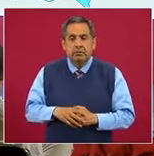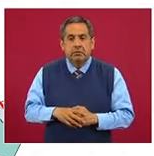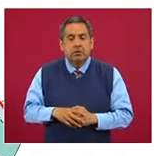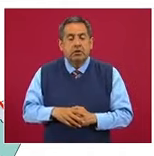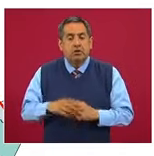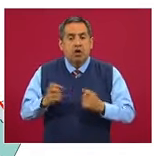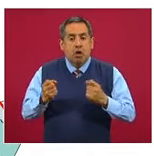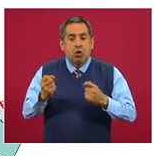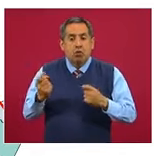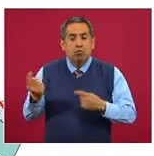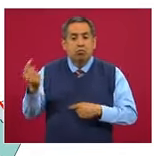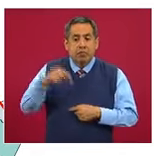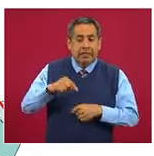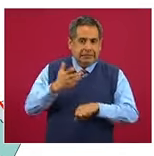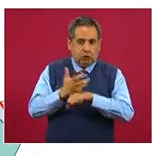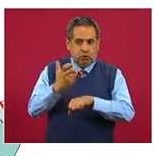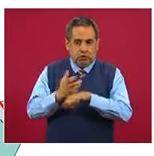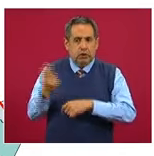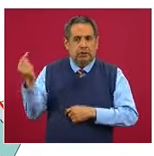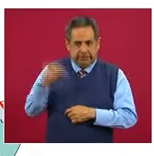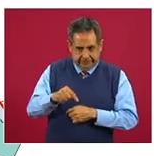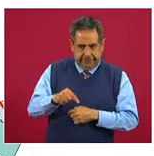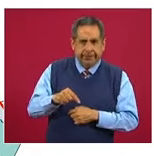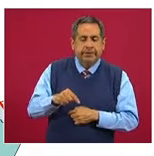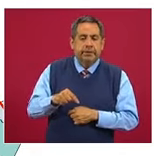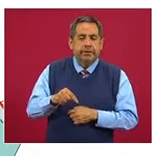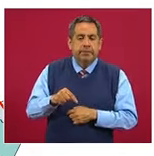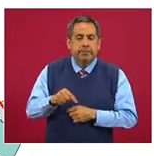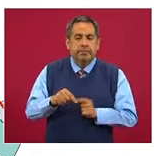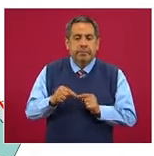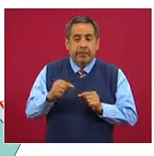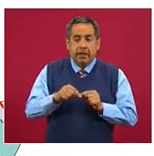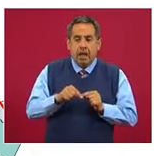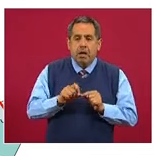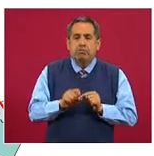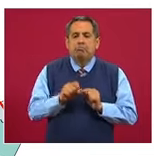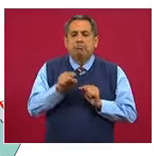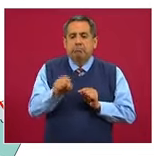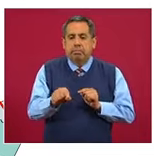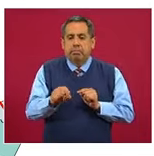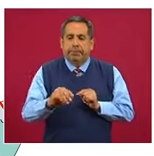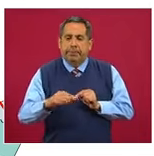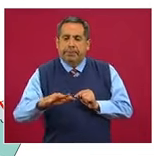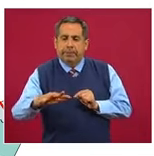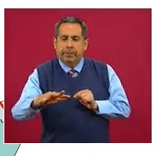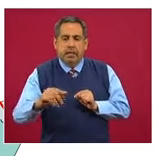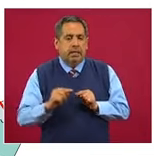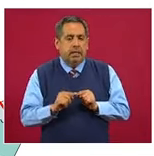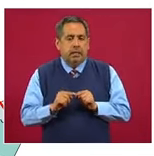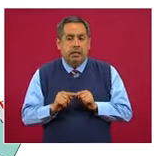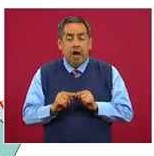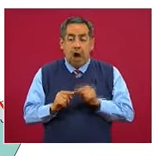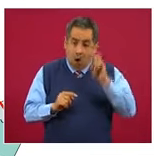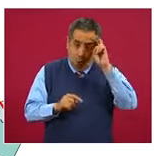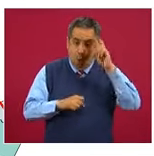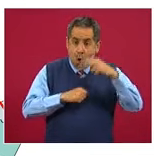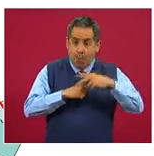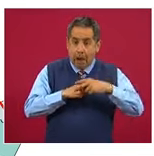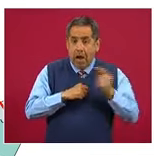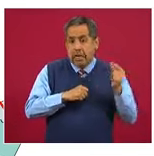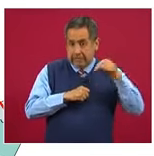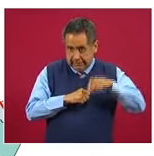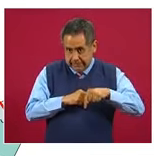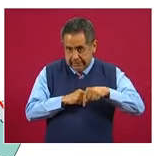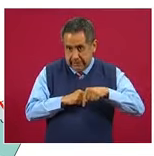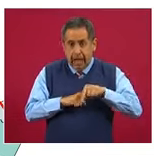Algunas introducciones llegaron por Estados Unidos y se pasaron a otros estados de la República, y de Europa a la Ciudad de México, y de